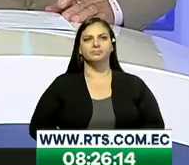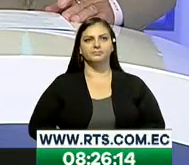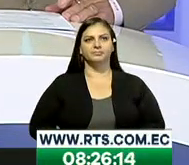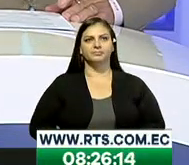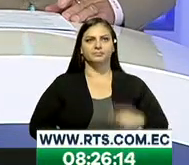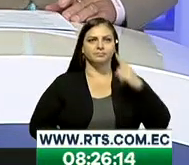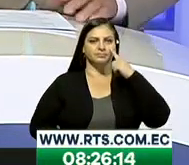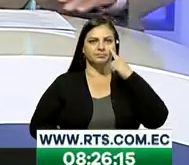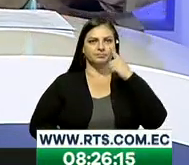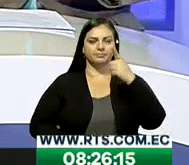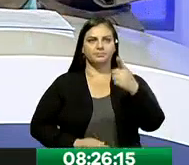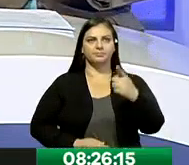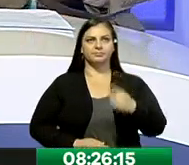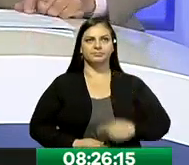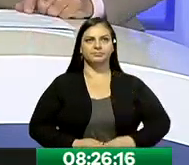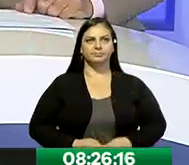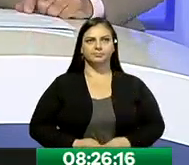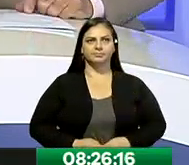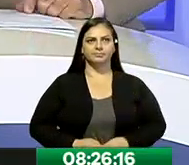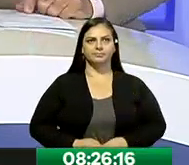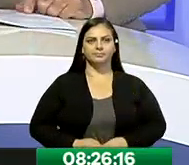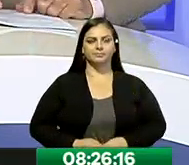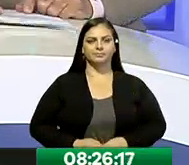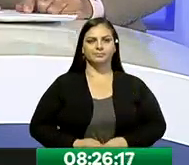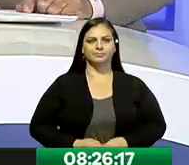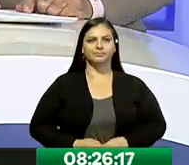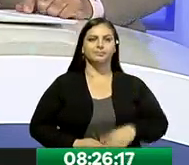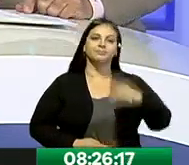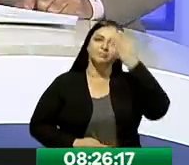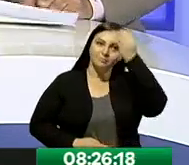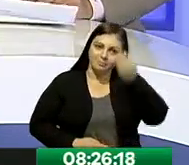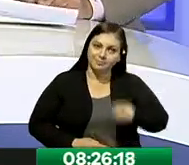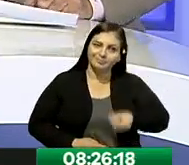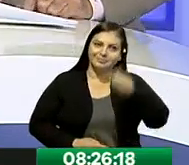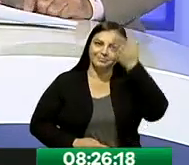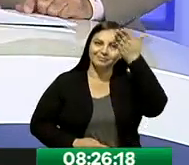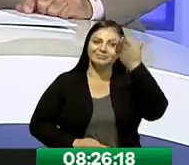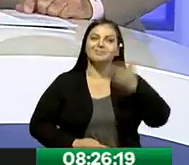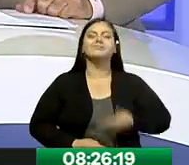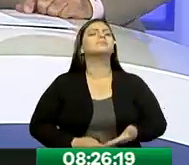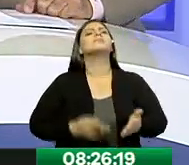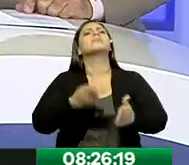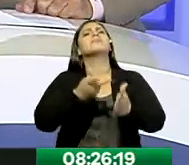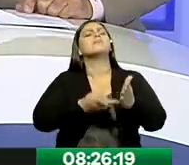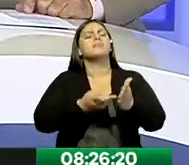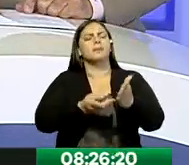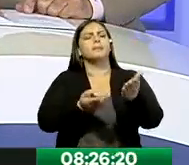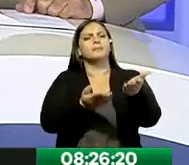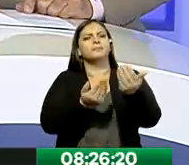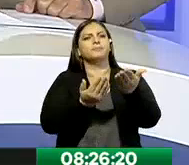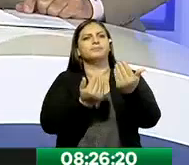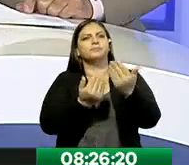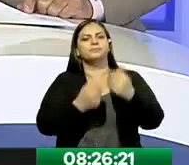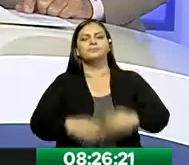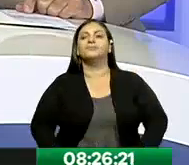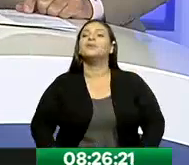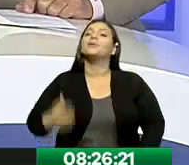nuestro enlace con ella. Pili, buenos días. ¿Cuáles son las novedades que tiene usted por el sector energético? ¿Cómo